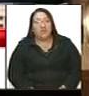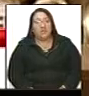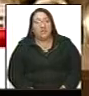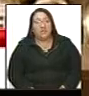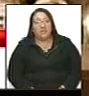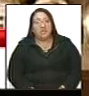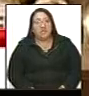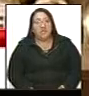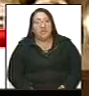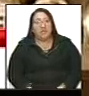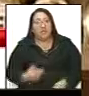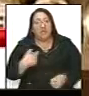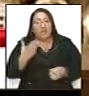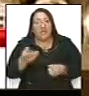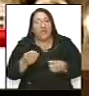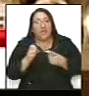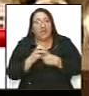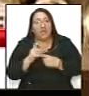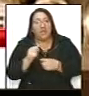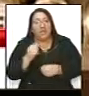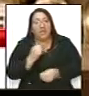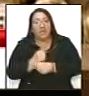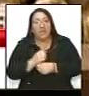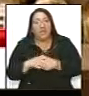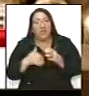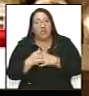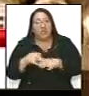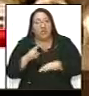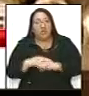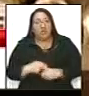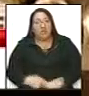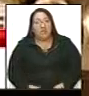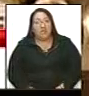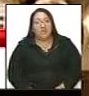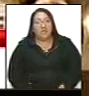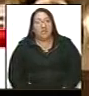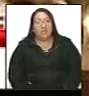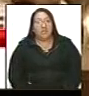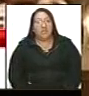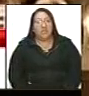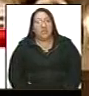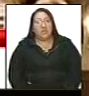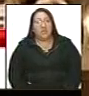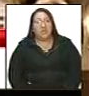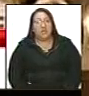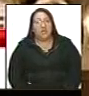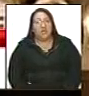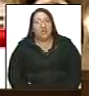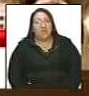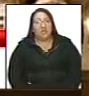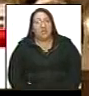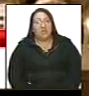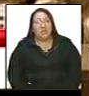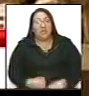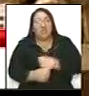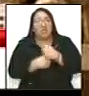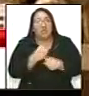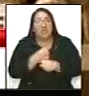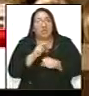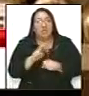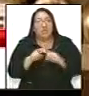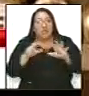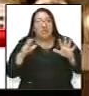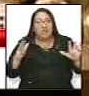para garantizar que esta universidad funcione con total normalidad. Y después que hemos presentado el proyecto, ya el año